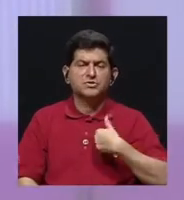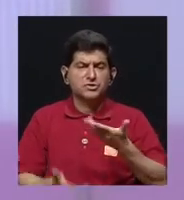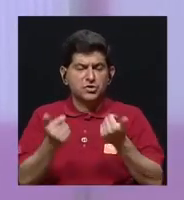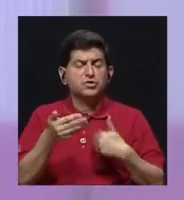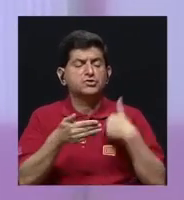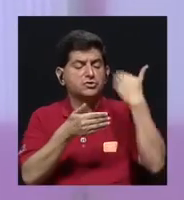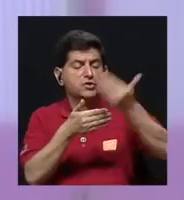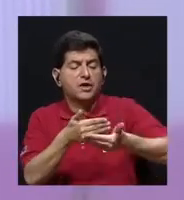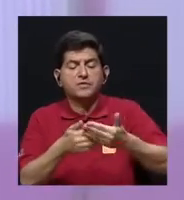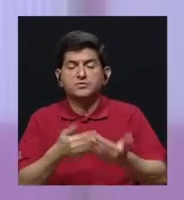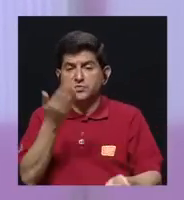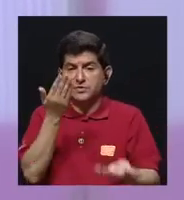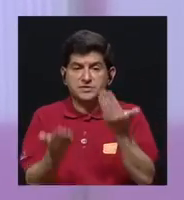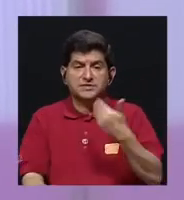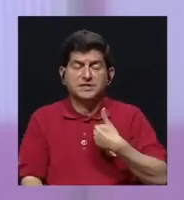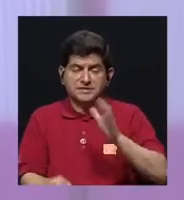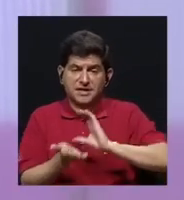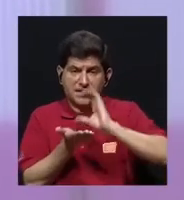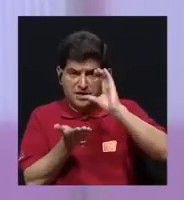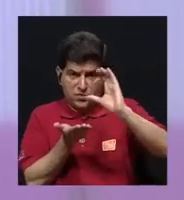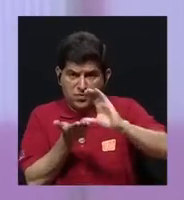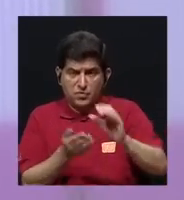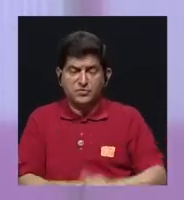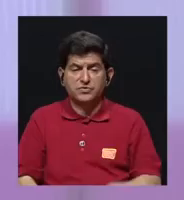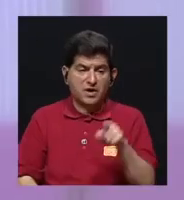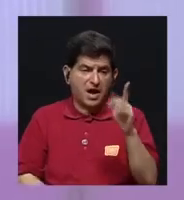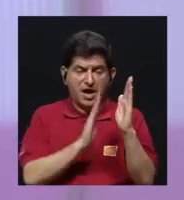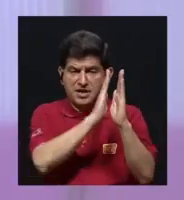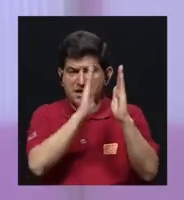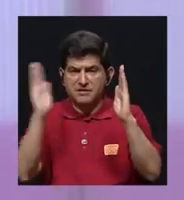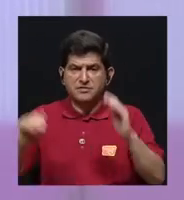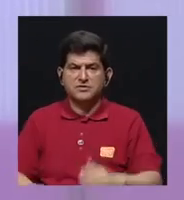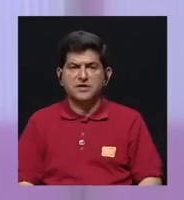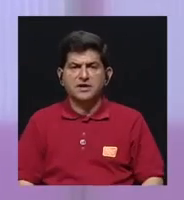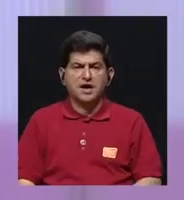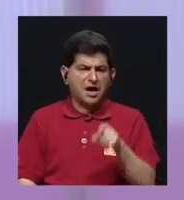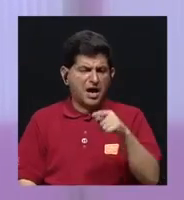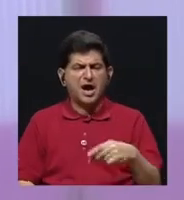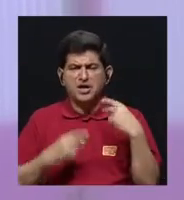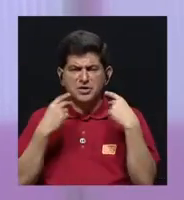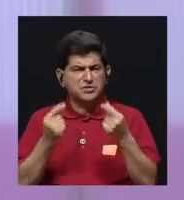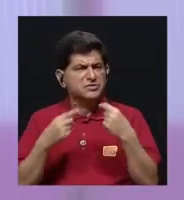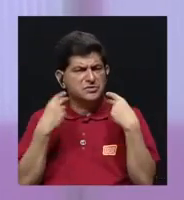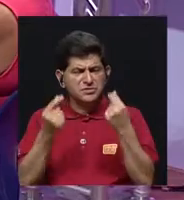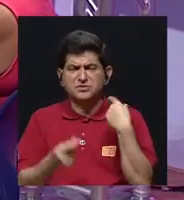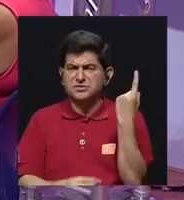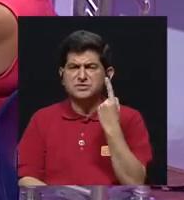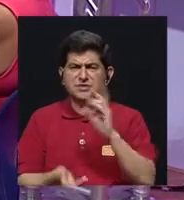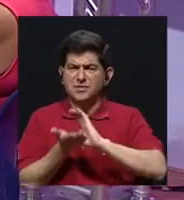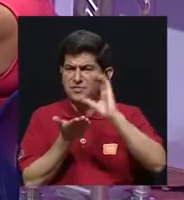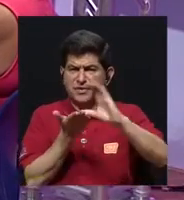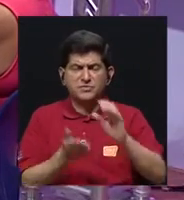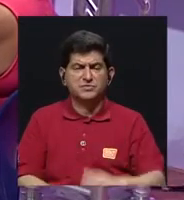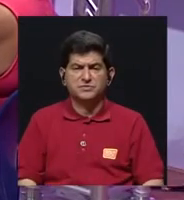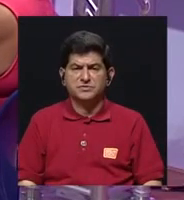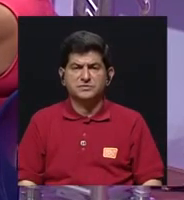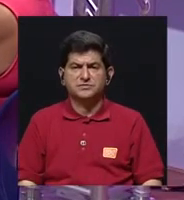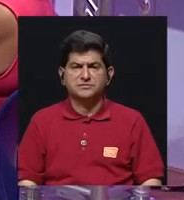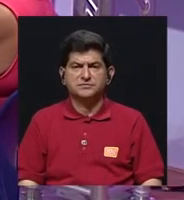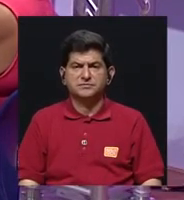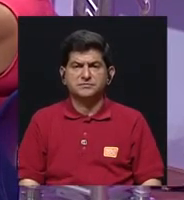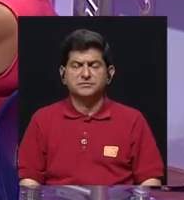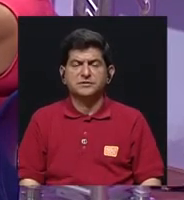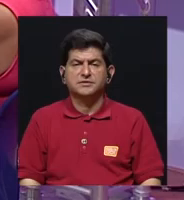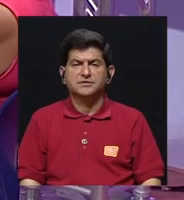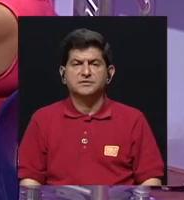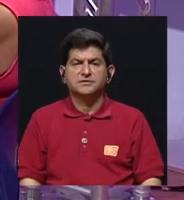adelante ver si saco un curso de ahí en la biblioteca, porque cada nada están sacando están cursos. Están dando cursos, pero sí, Isabel inscribió a su hijo, a su